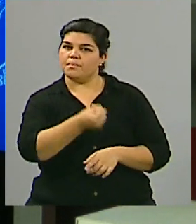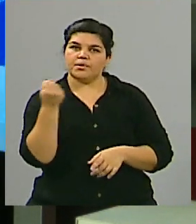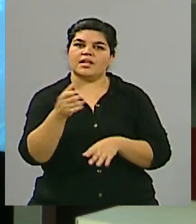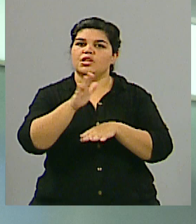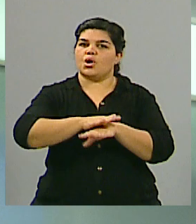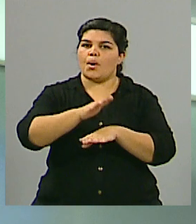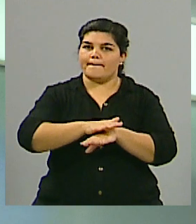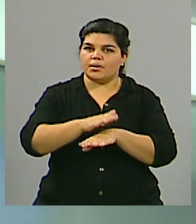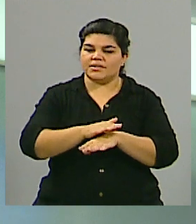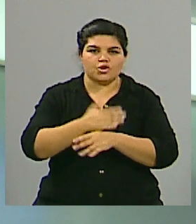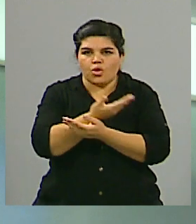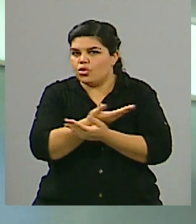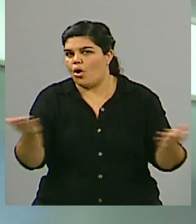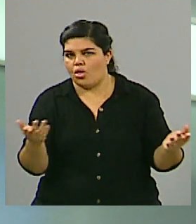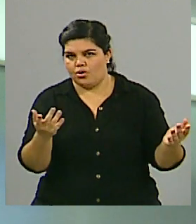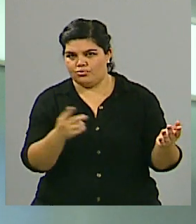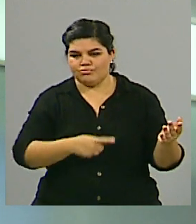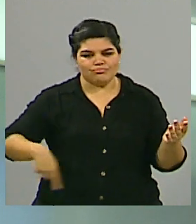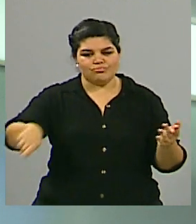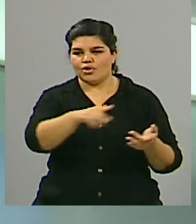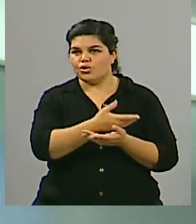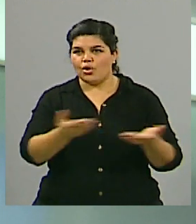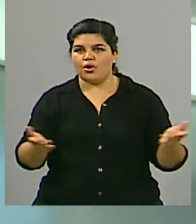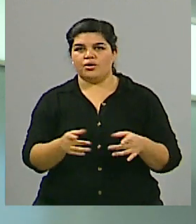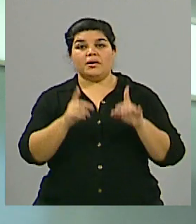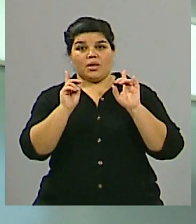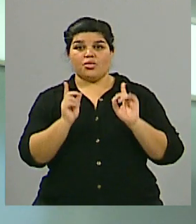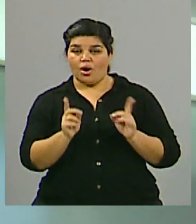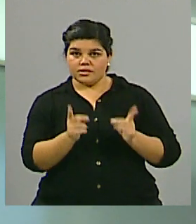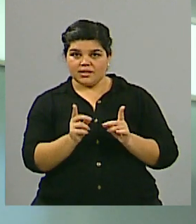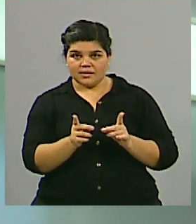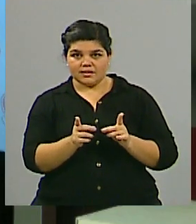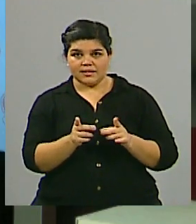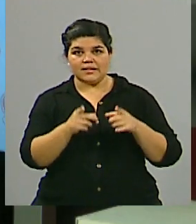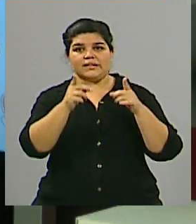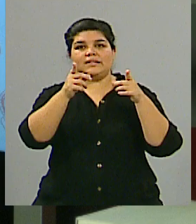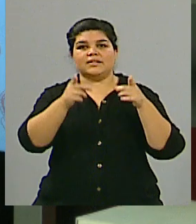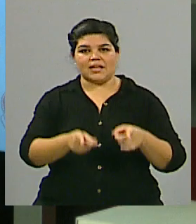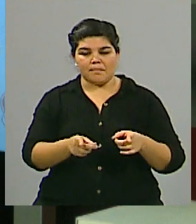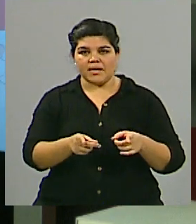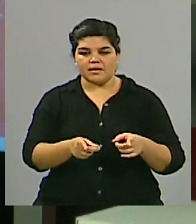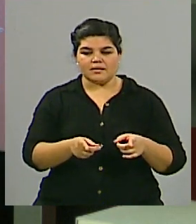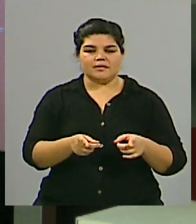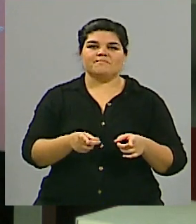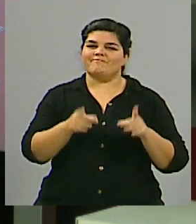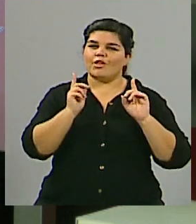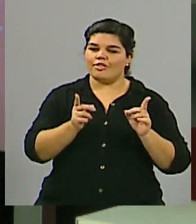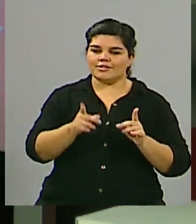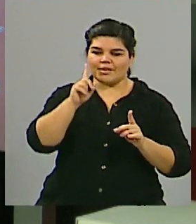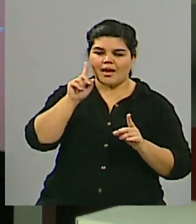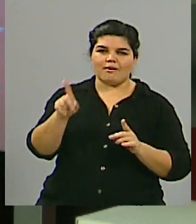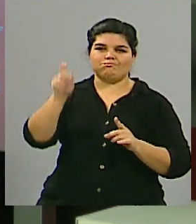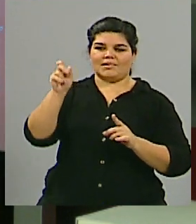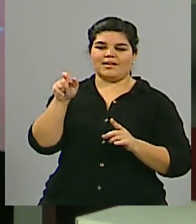partes. Volvemos a lo mismo, no solamente por ahí del docente, que en este caso es importante porque va a saber detectar ciertas situaciones que por ahí el chico no